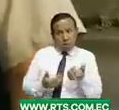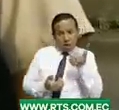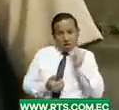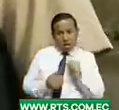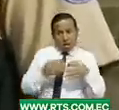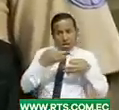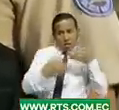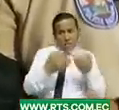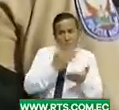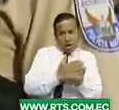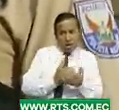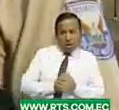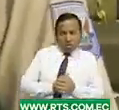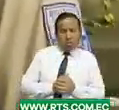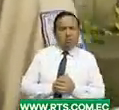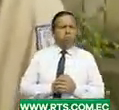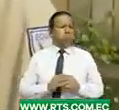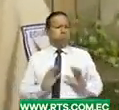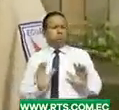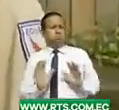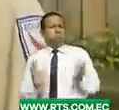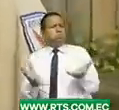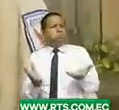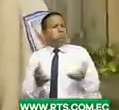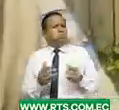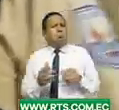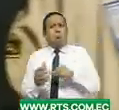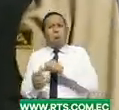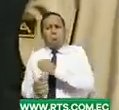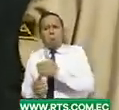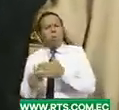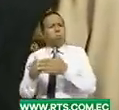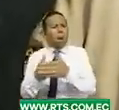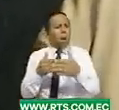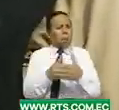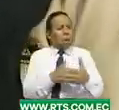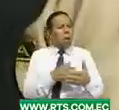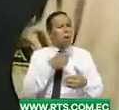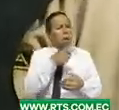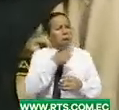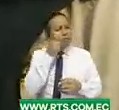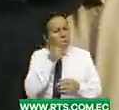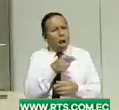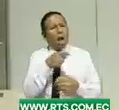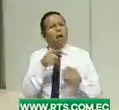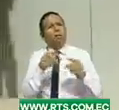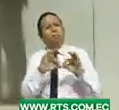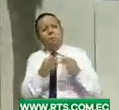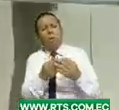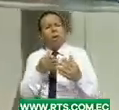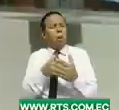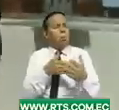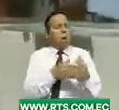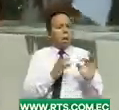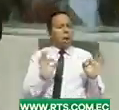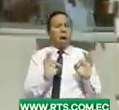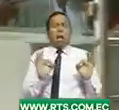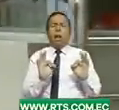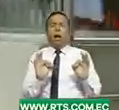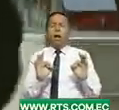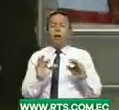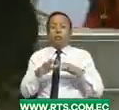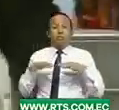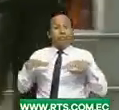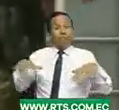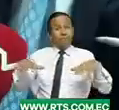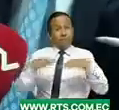amenaza, tanto ni él, ni la secretaria, ni algún familiar del fiscal. Desde el distrito policial de este cantón, se informó